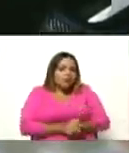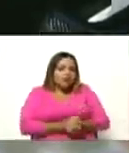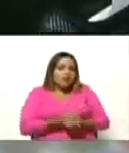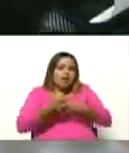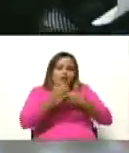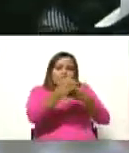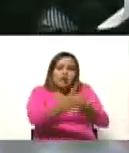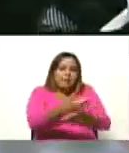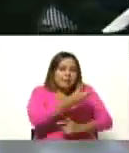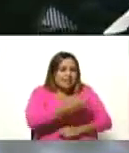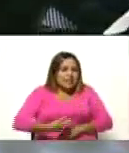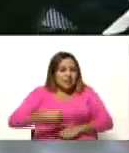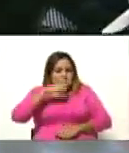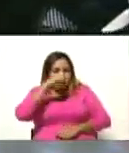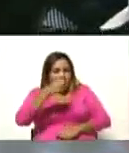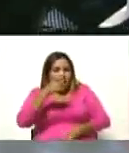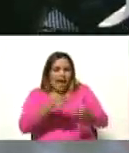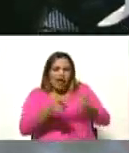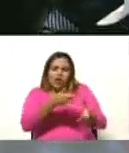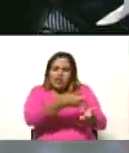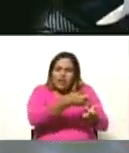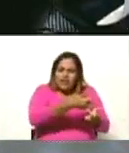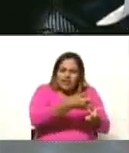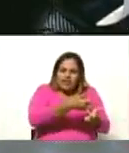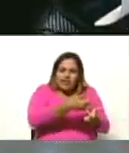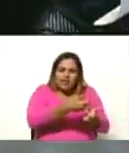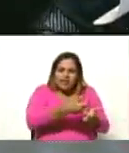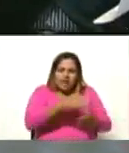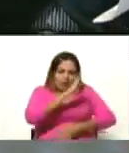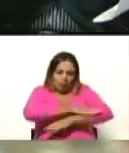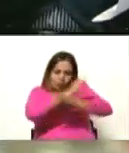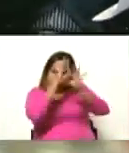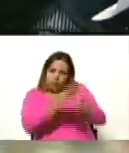un rasgo que todavía es un poco débil, que es el de carácter.